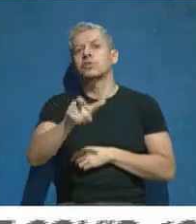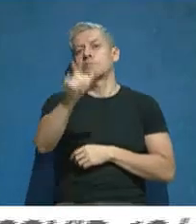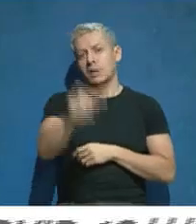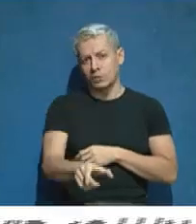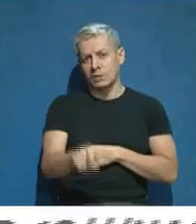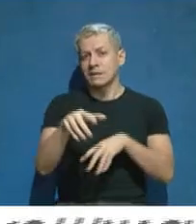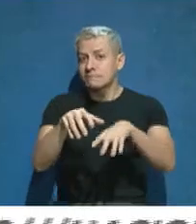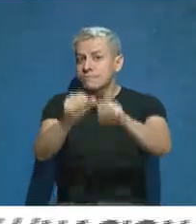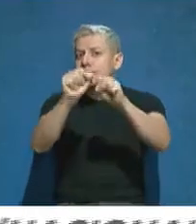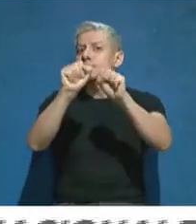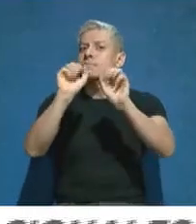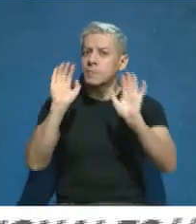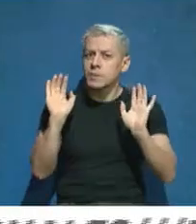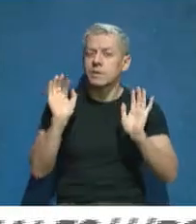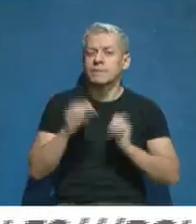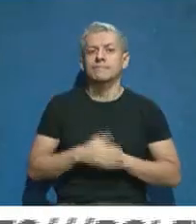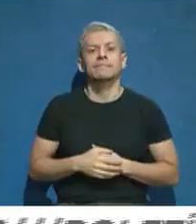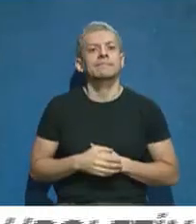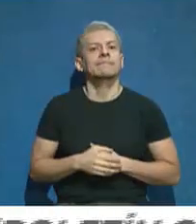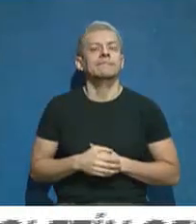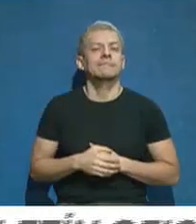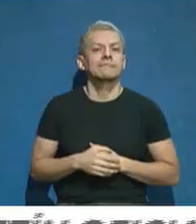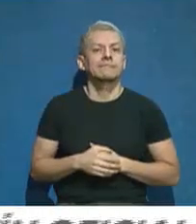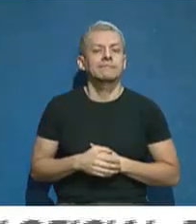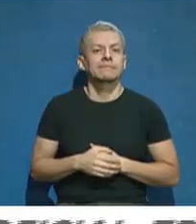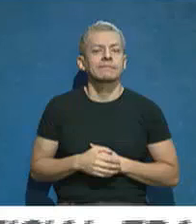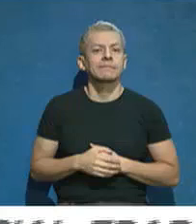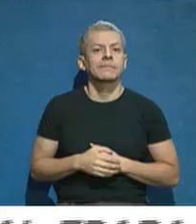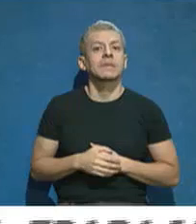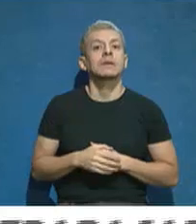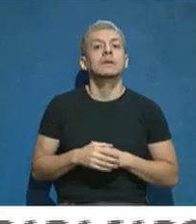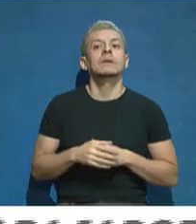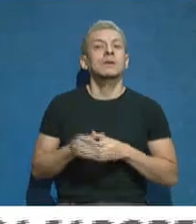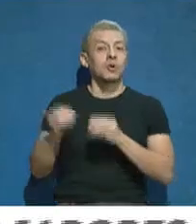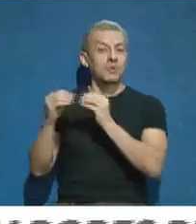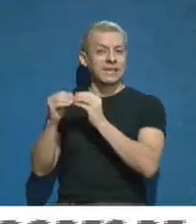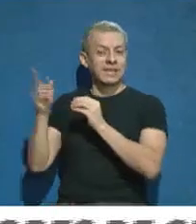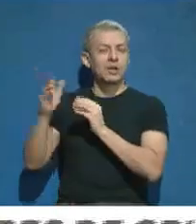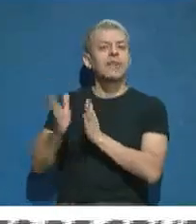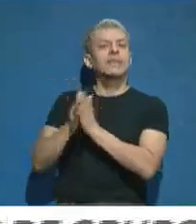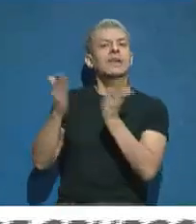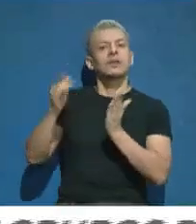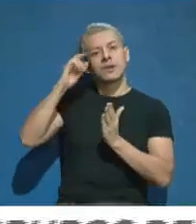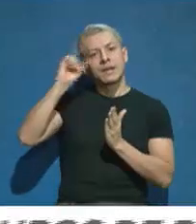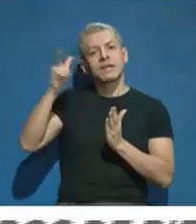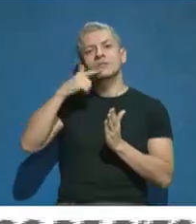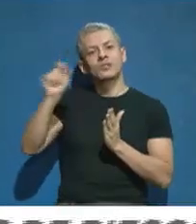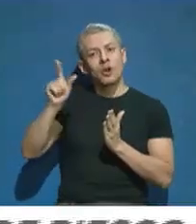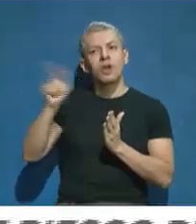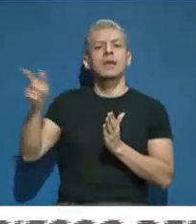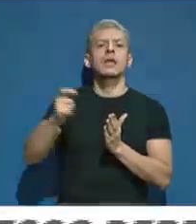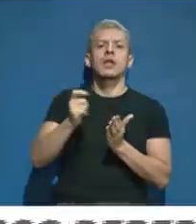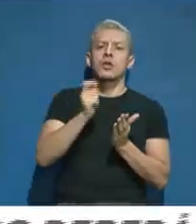se denomina en el ámbito, en los próximos días. Los colegas de Diario El Sol fueron resumiendo en diferentes notas